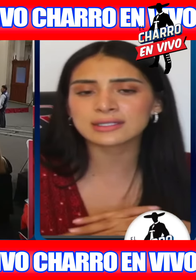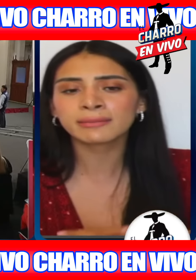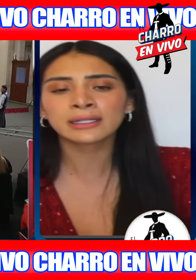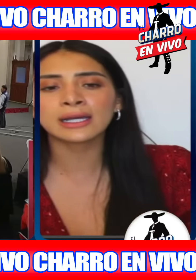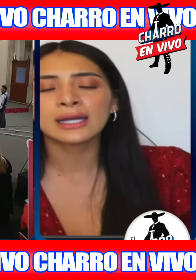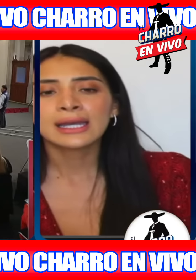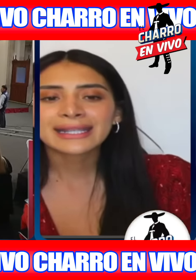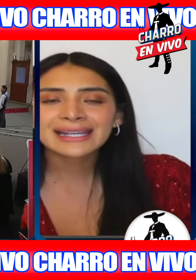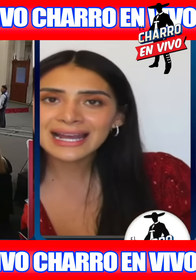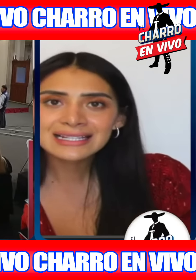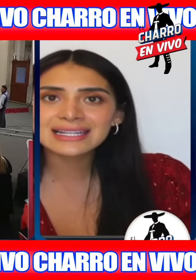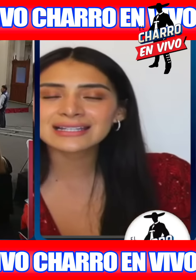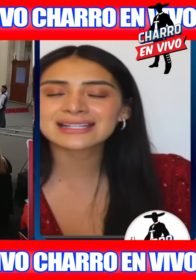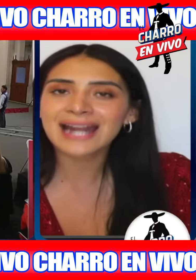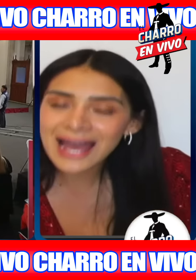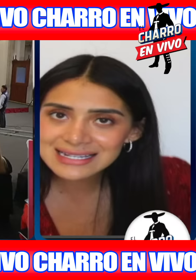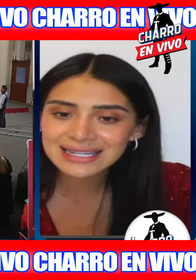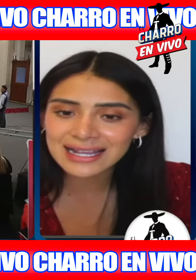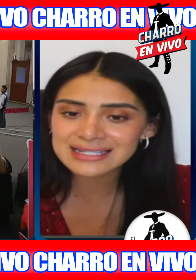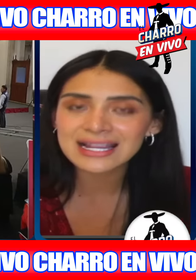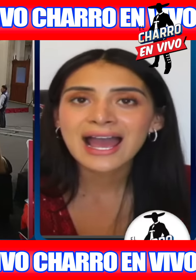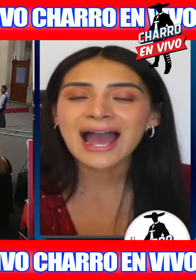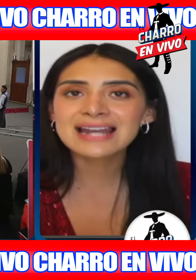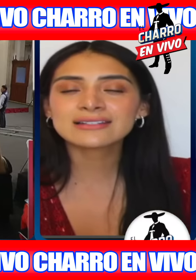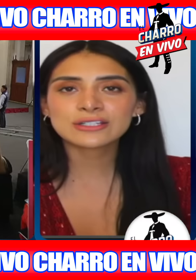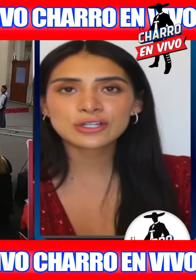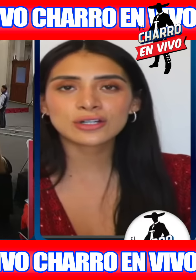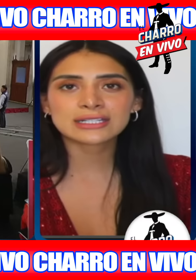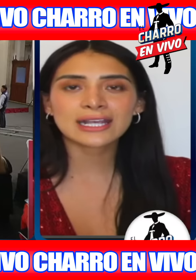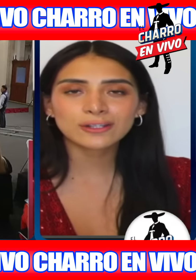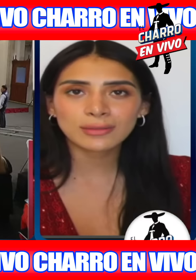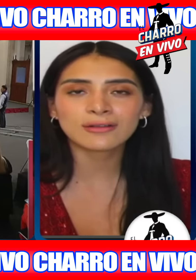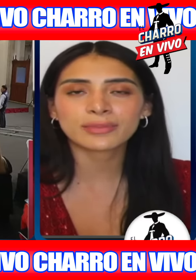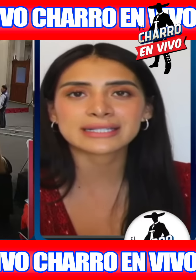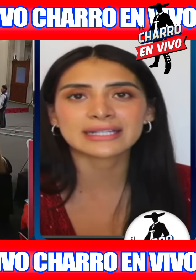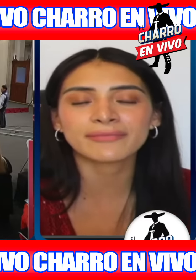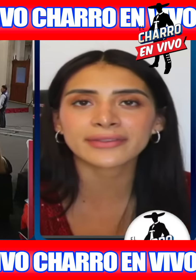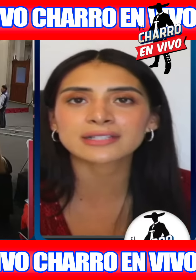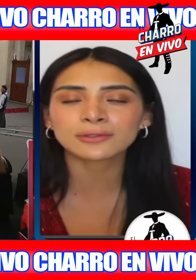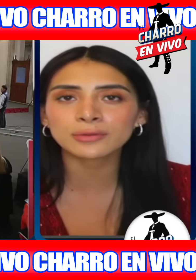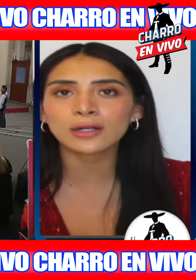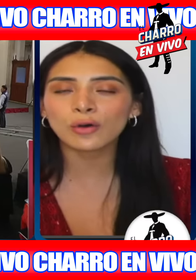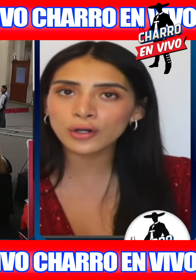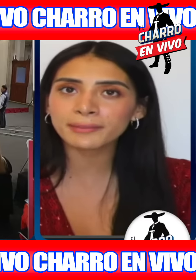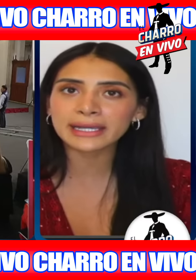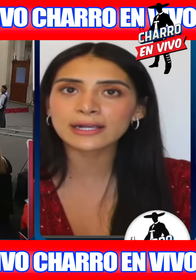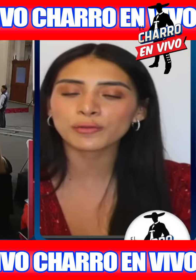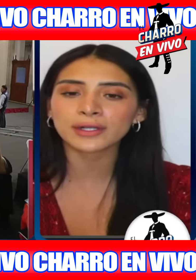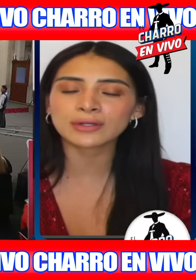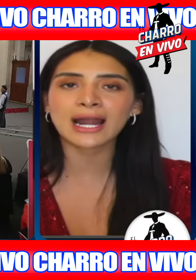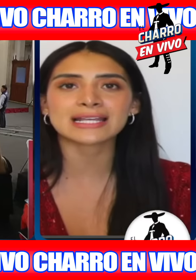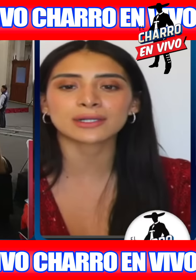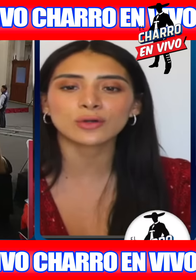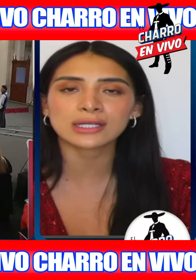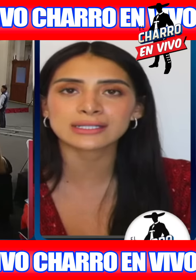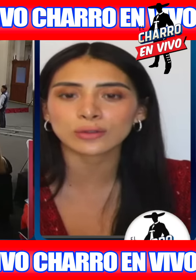fin de semana, que gracias a las decisiones que ha tomado el presidente Andrés Manuel, hoy México tiene